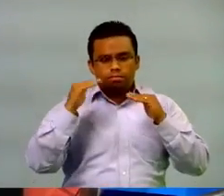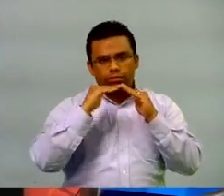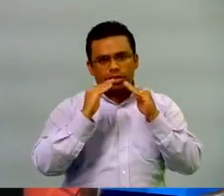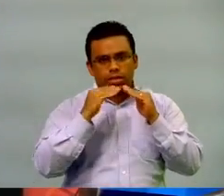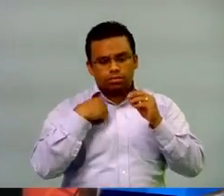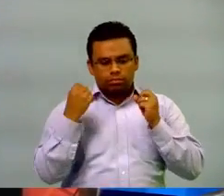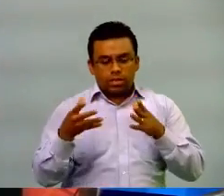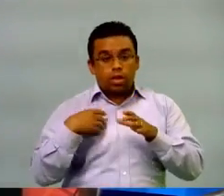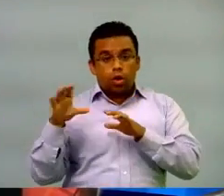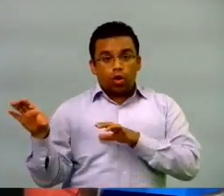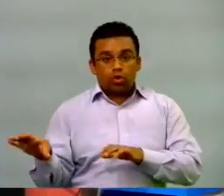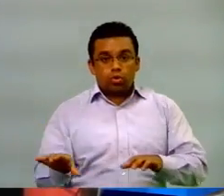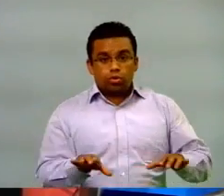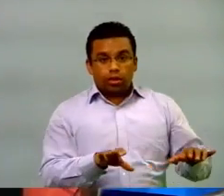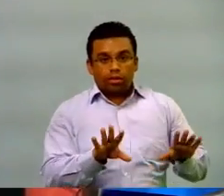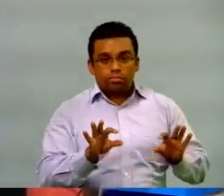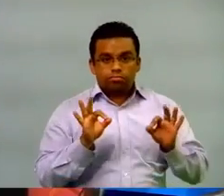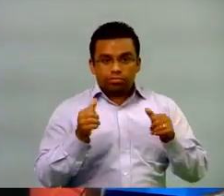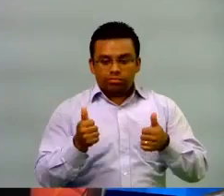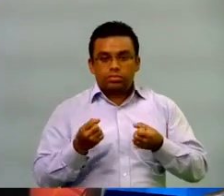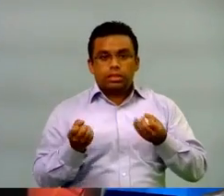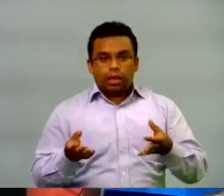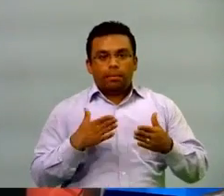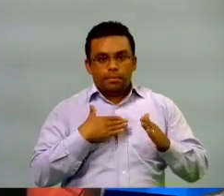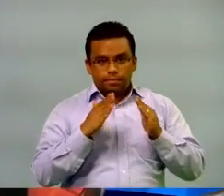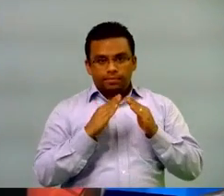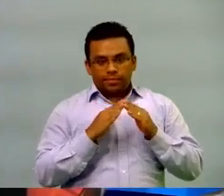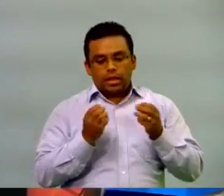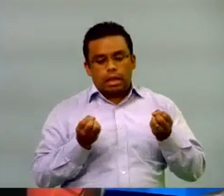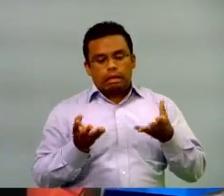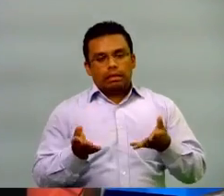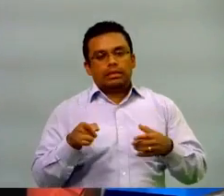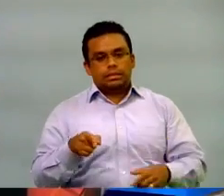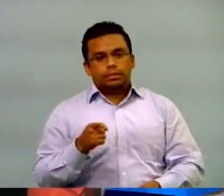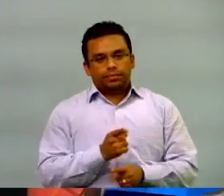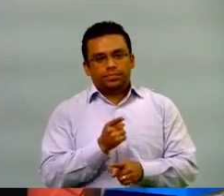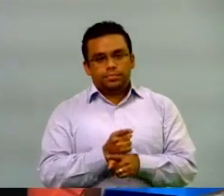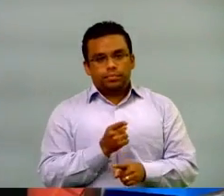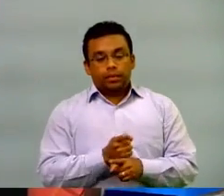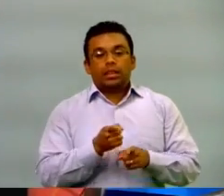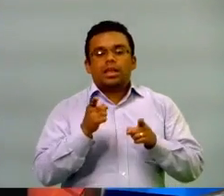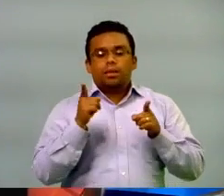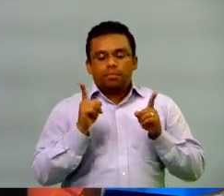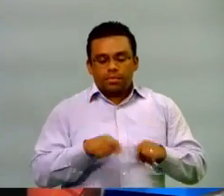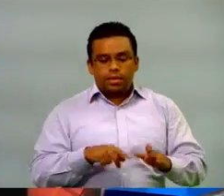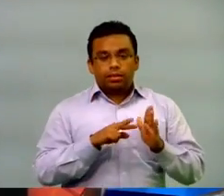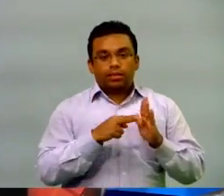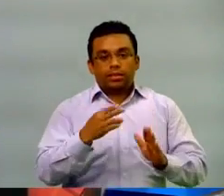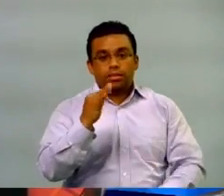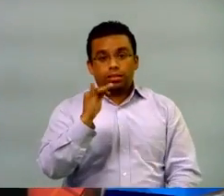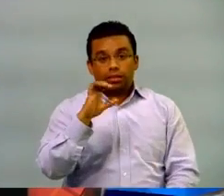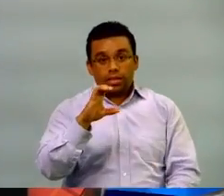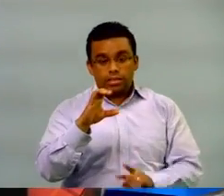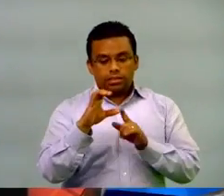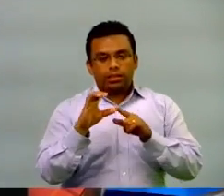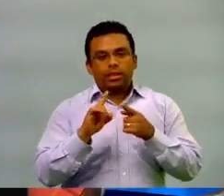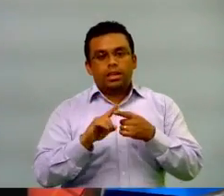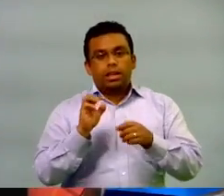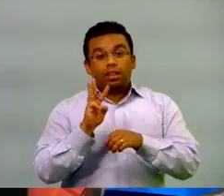que mañana van a facilitar la incorporación del proceso de paz. Entonces, también a través de las TICs, de los blogs, de